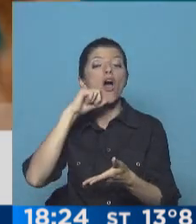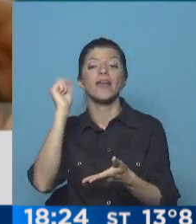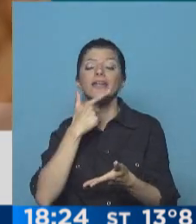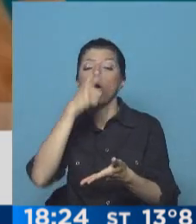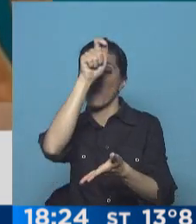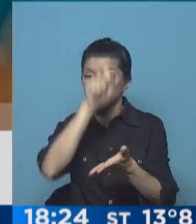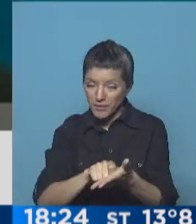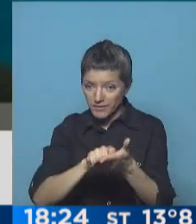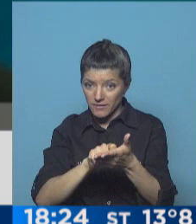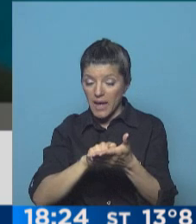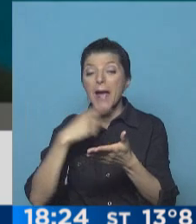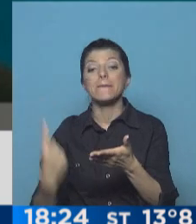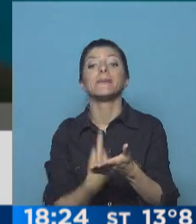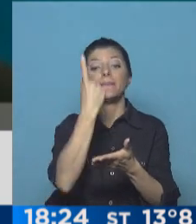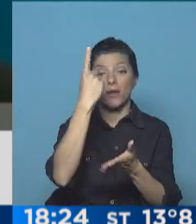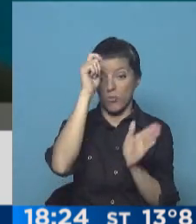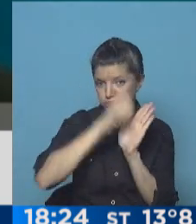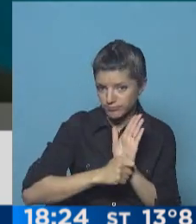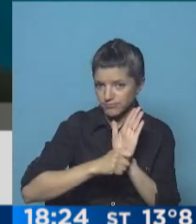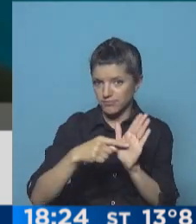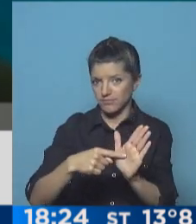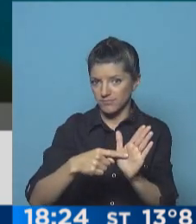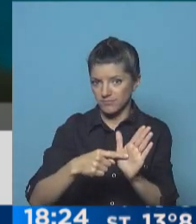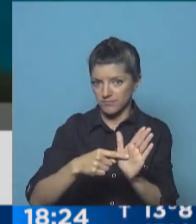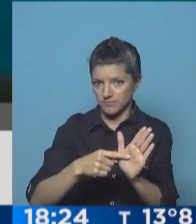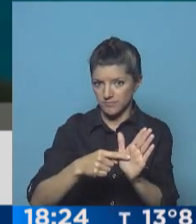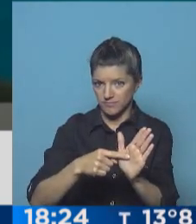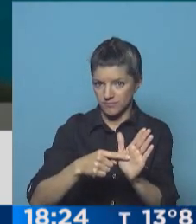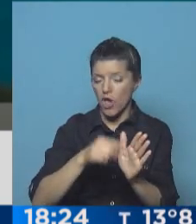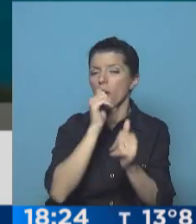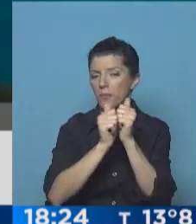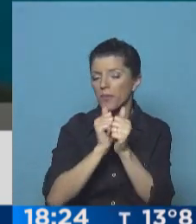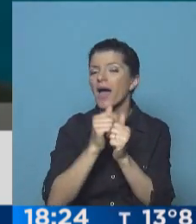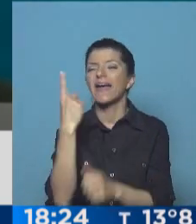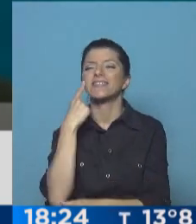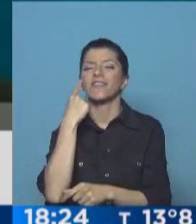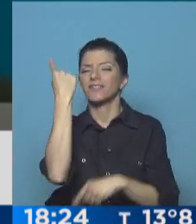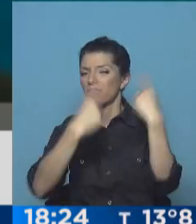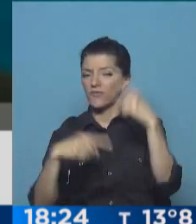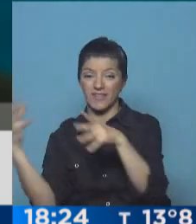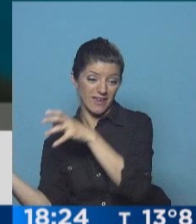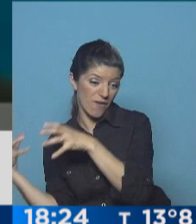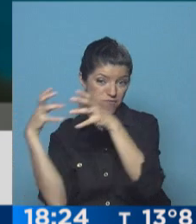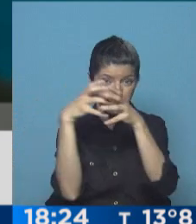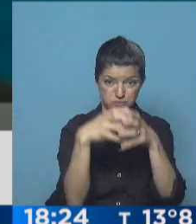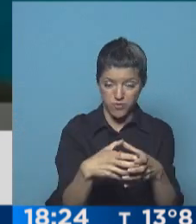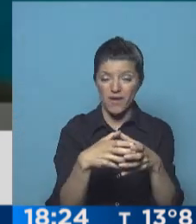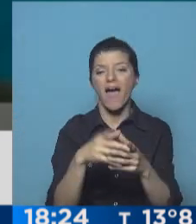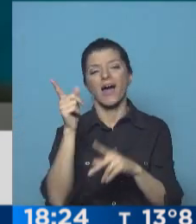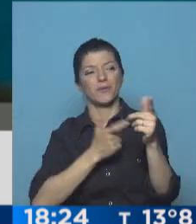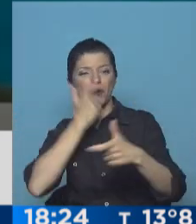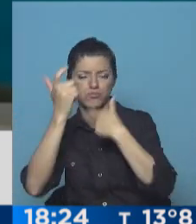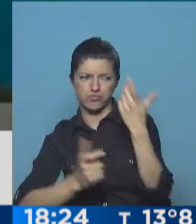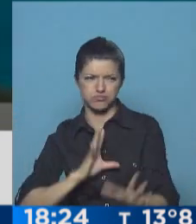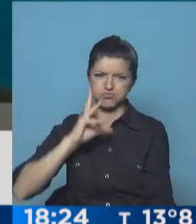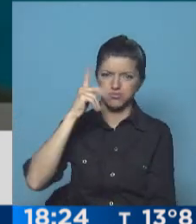el primero de dos, el primer acta de reparación histórica, con los intendentes que nos acompañaron, muchos se reían, se